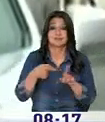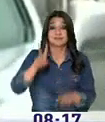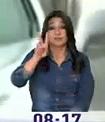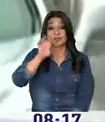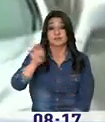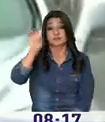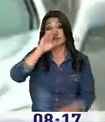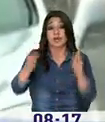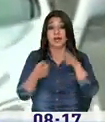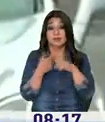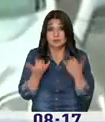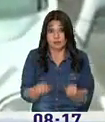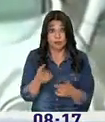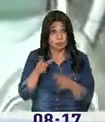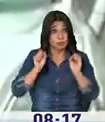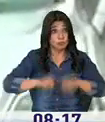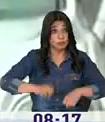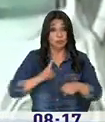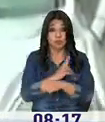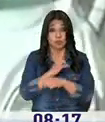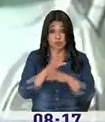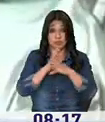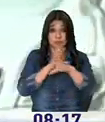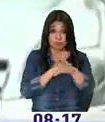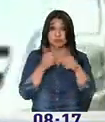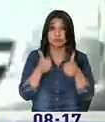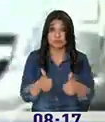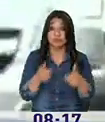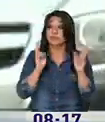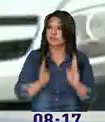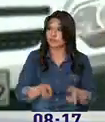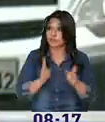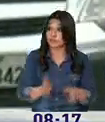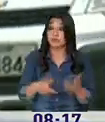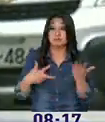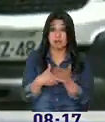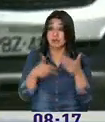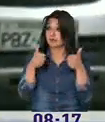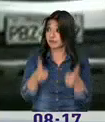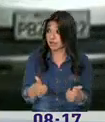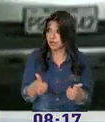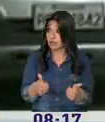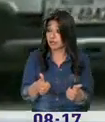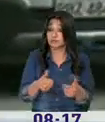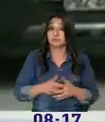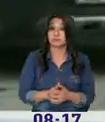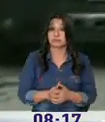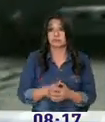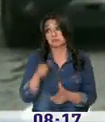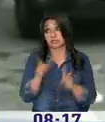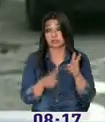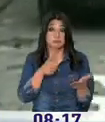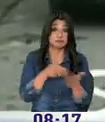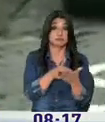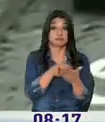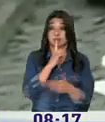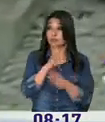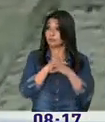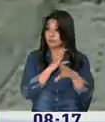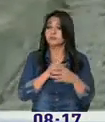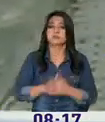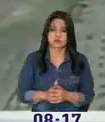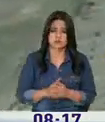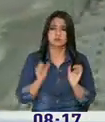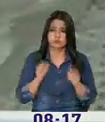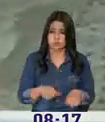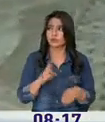hasta la fecha, ¿ustedes han podido utilizar el transporte con normalidad en esas paradas, pese a que están obstaculizadas para el bus? Sí, hemos